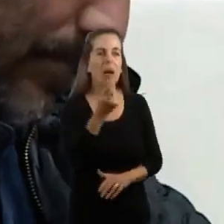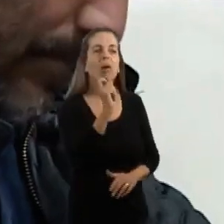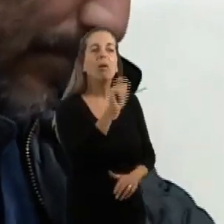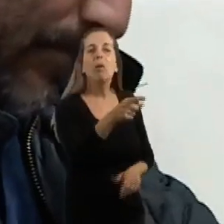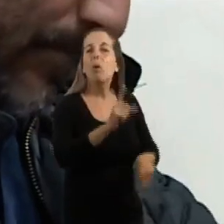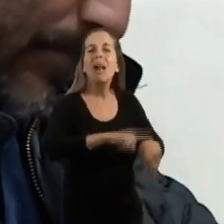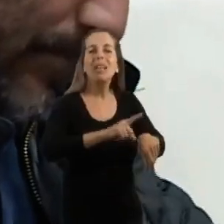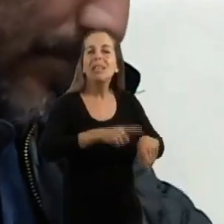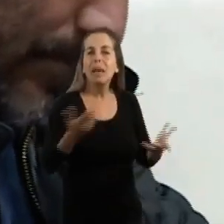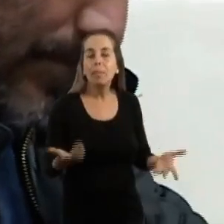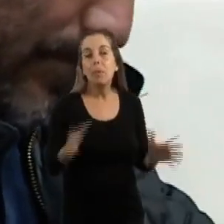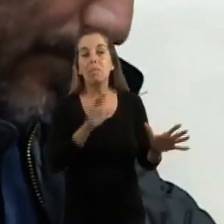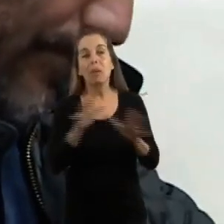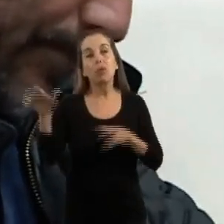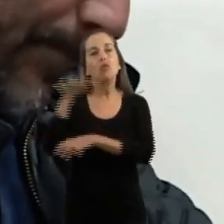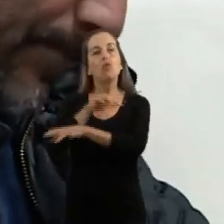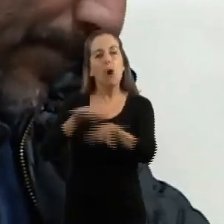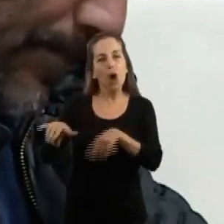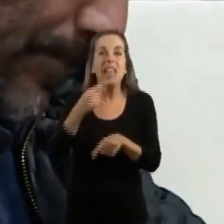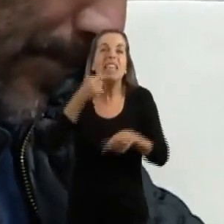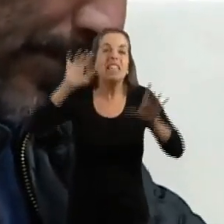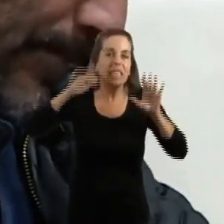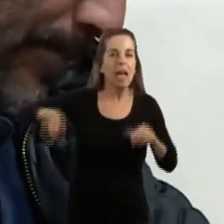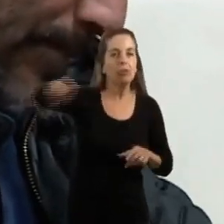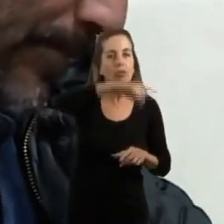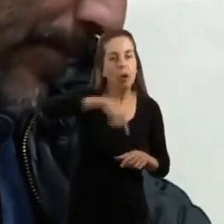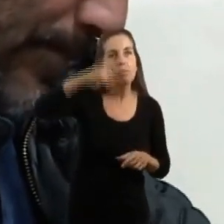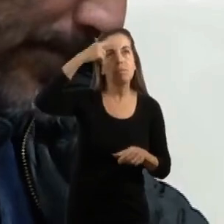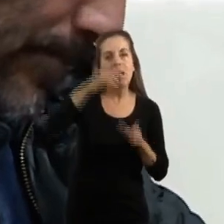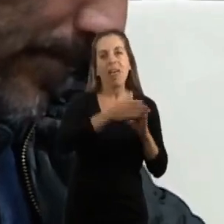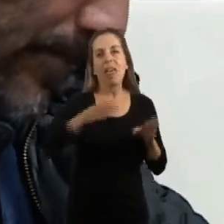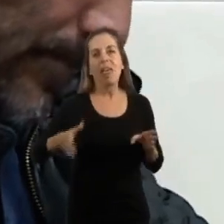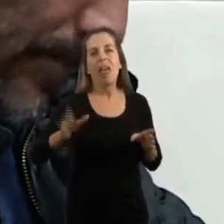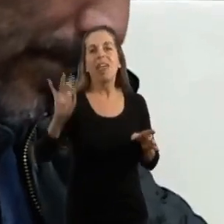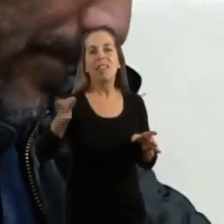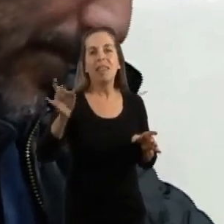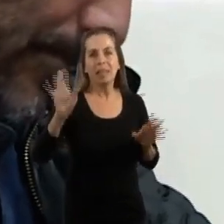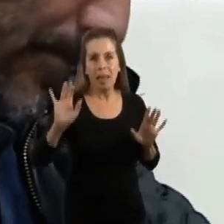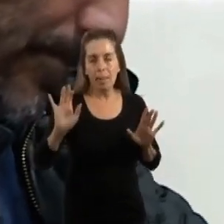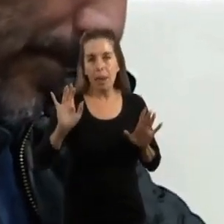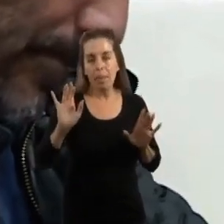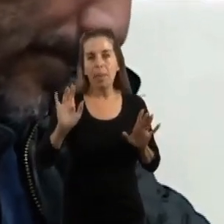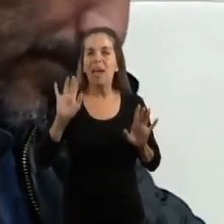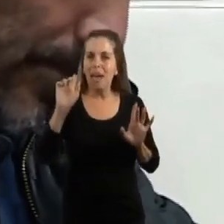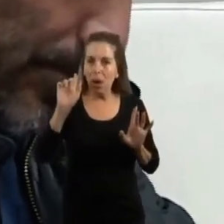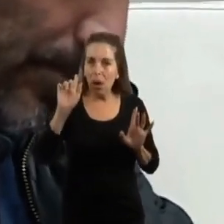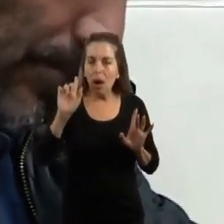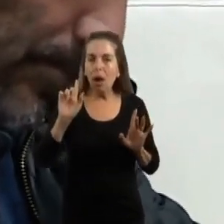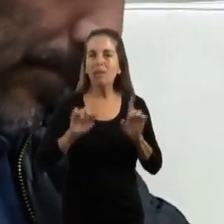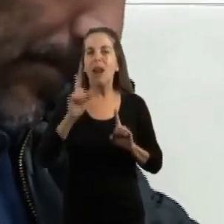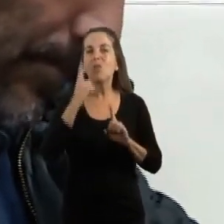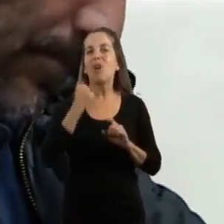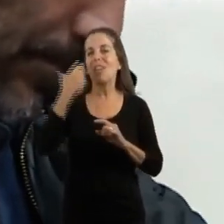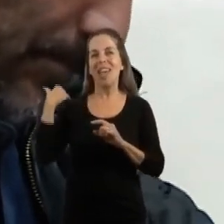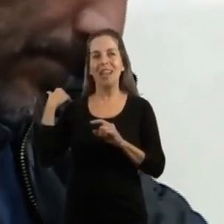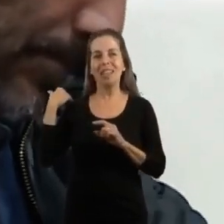previstos, se hablaba de finales de año. Ok. Por eso quería consultar si esta nueva condición, porque entiendo que hasta hace unos días no la había planteado,